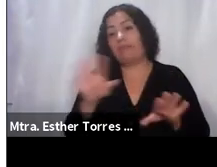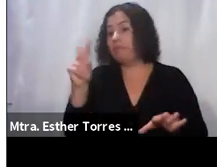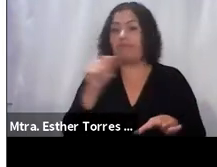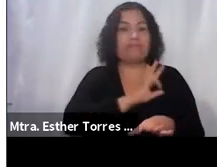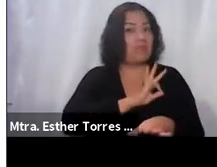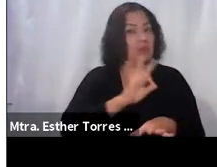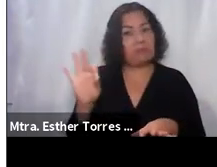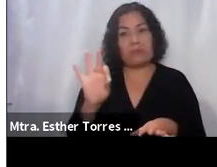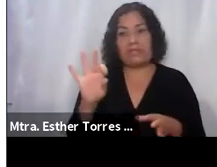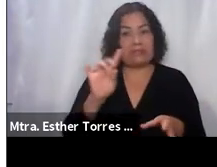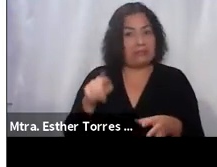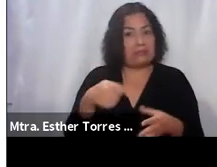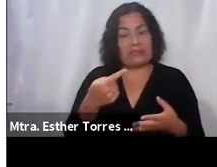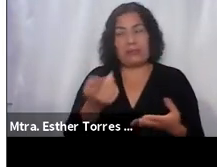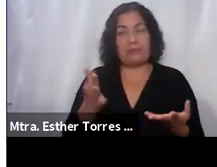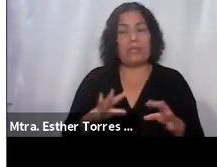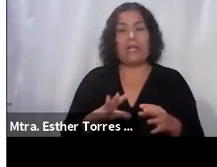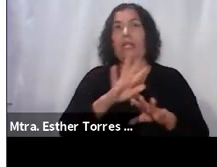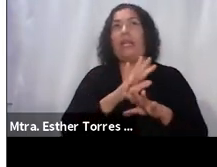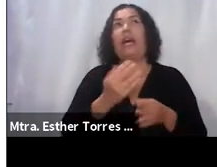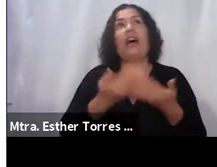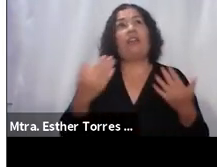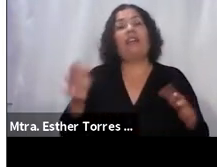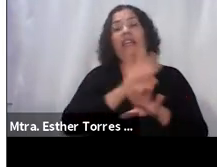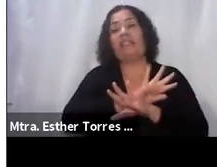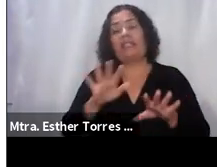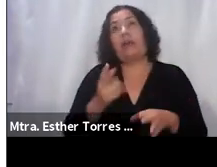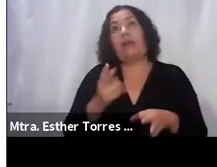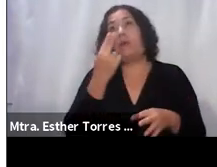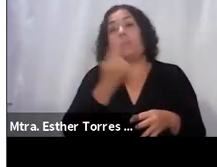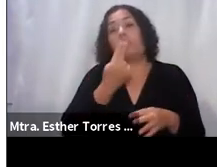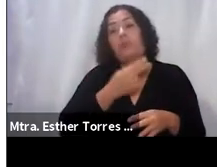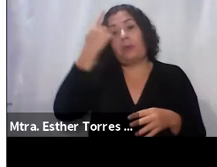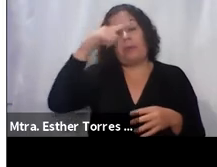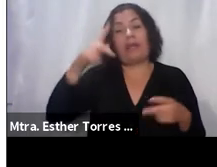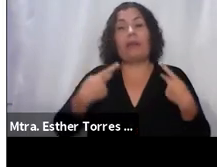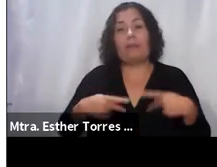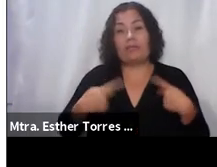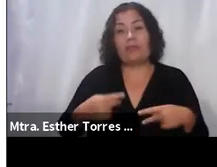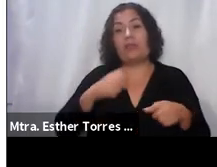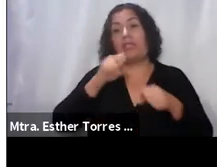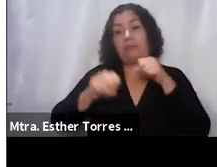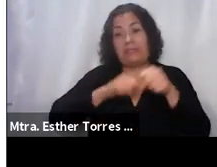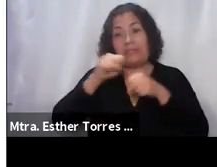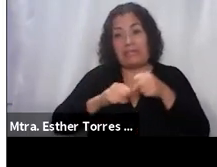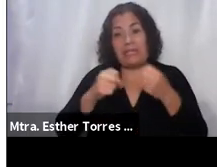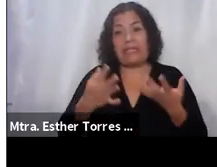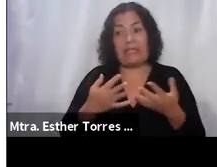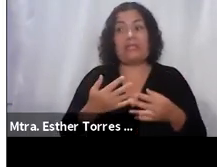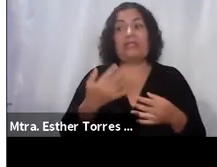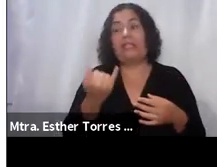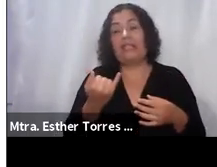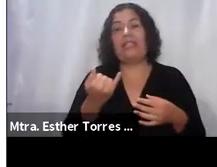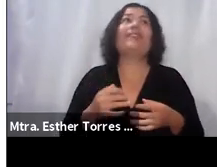una ciclovía o ahora ya es peatonal. Y sobre todo afecta mucho en los espacios o en los cajones para personas